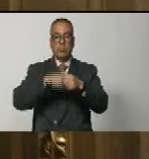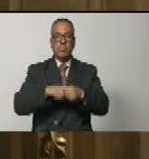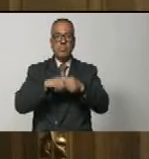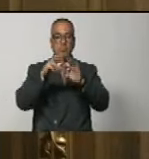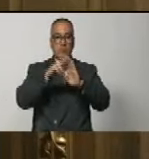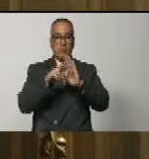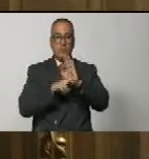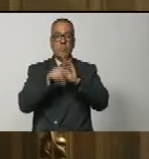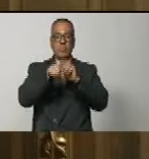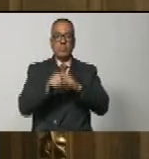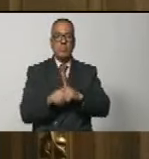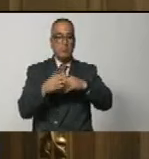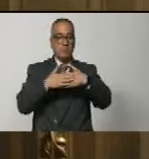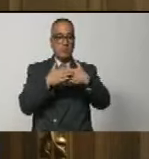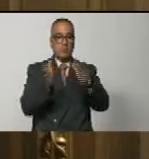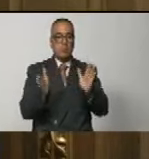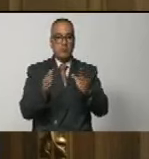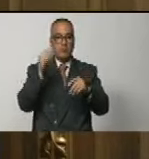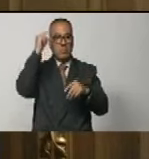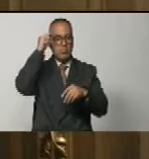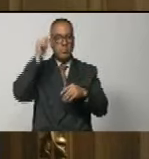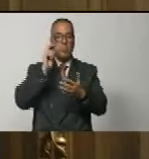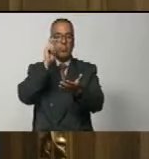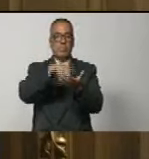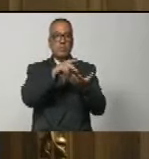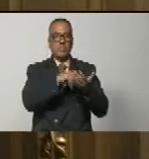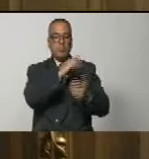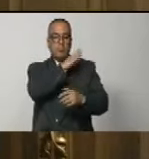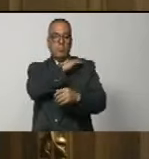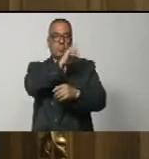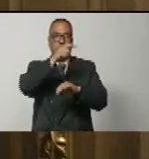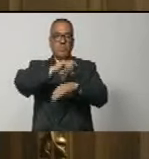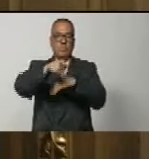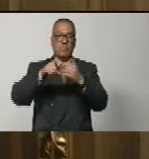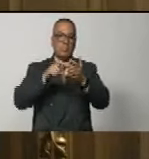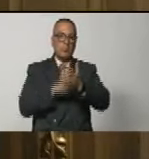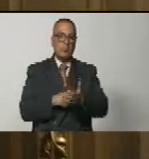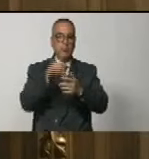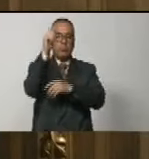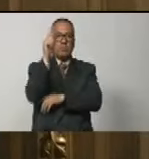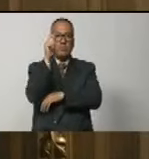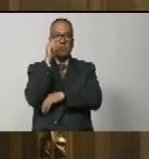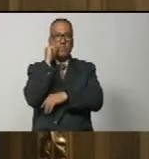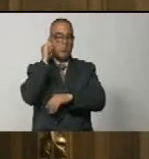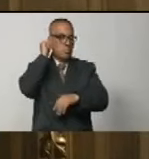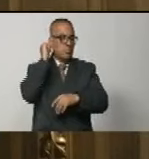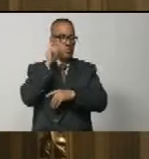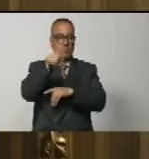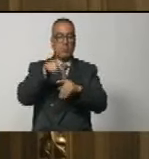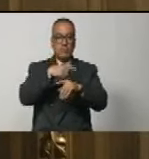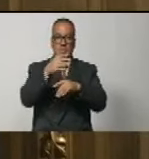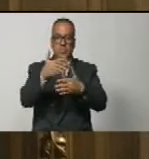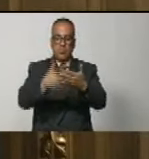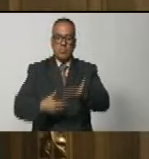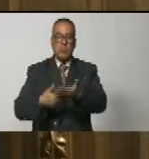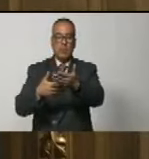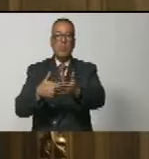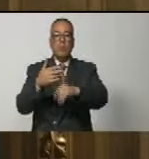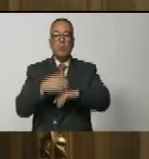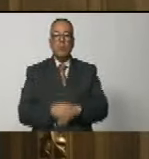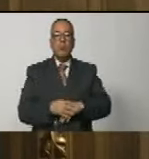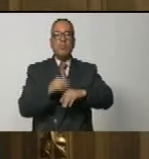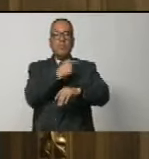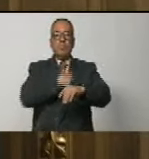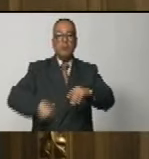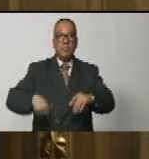Curro Reglamentario, abrió la sesión ordinaria con la asistencia de la Junta Directiva en Pleno y de las diputadas y los diputados indicados en lista anexa. Acto seguido,